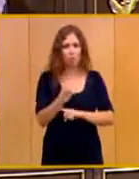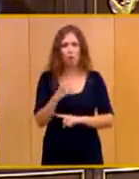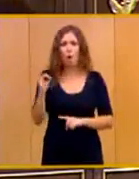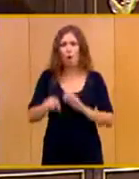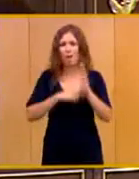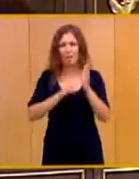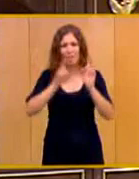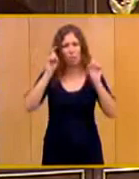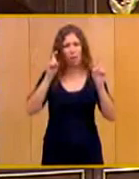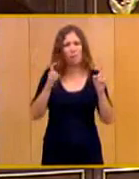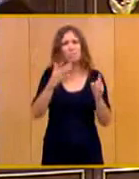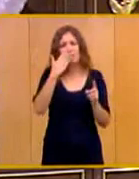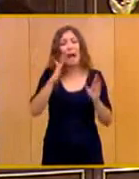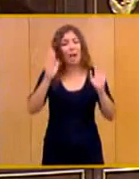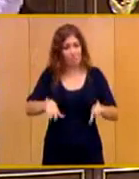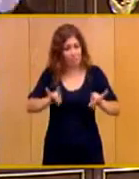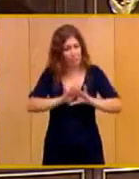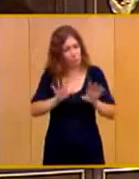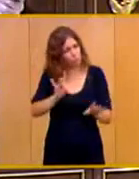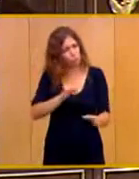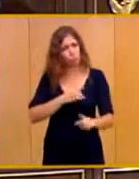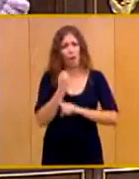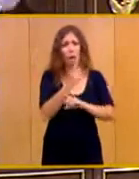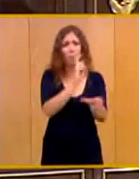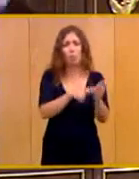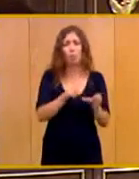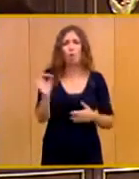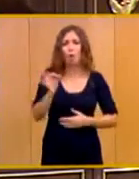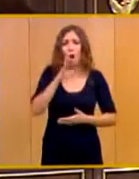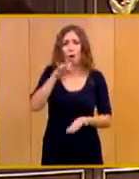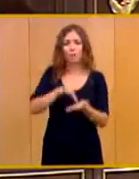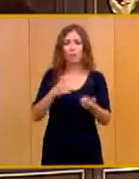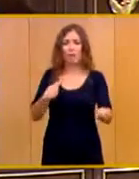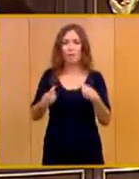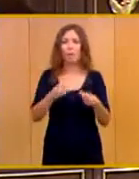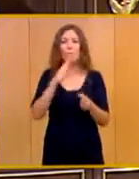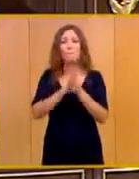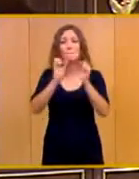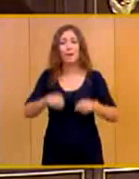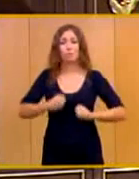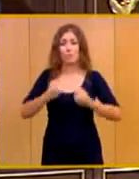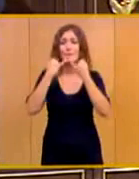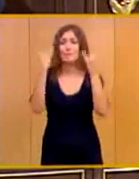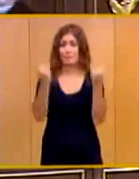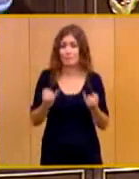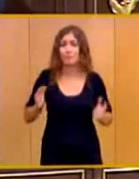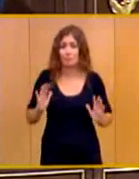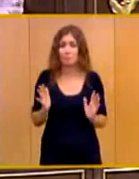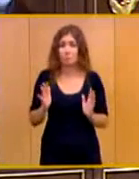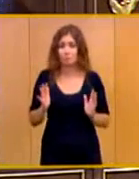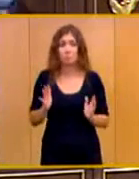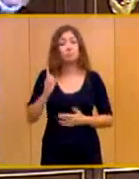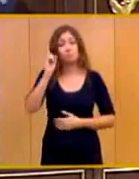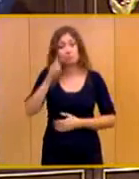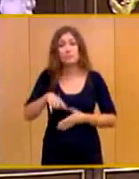haya sido en balde? ¿Acaso no estamos negociando un pacto energético? Por favor. ¿Acaso no hemos negociado la reforma del